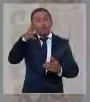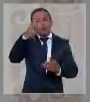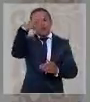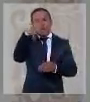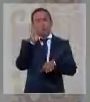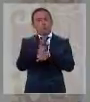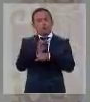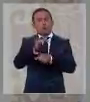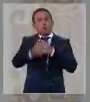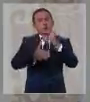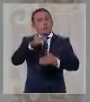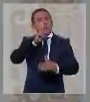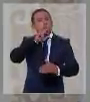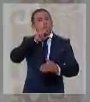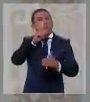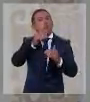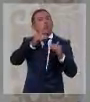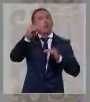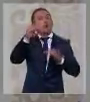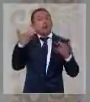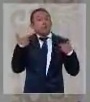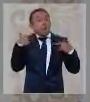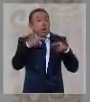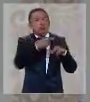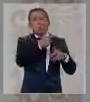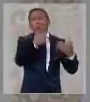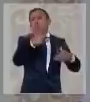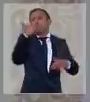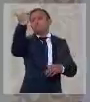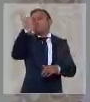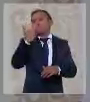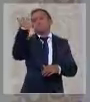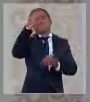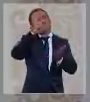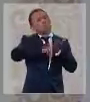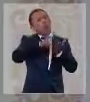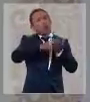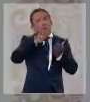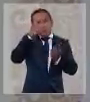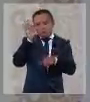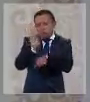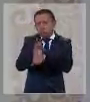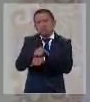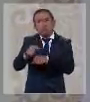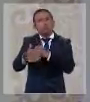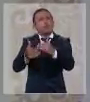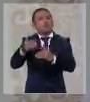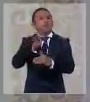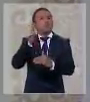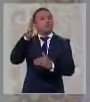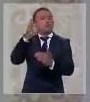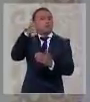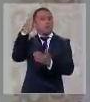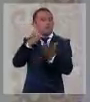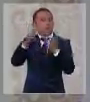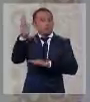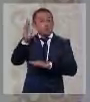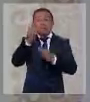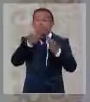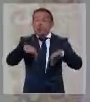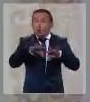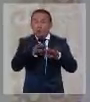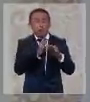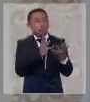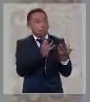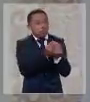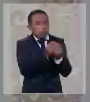del país. Y creo que aquí nosotros hemos fallado en la comunicación con ellos. Tenemos que hablar mucho más con ellos. Ellos pueden